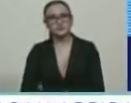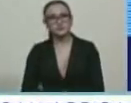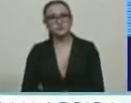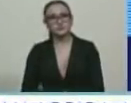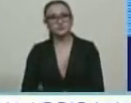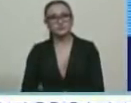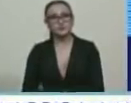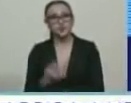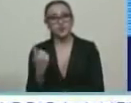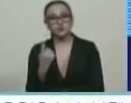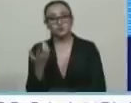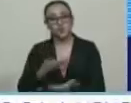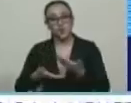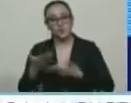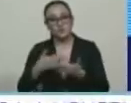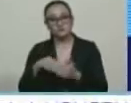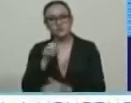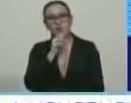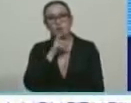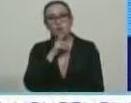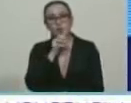no solamente en el comercio del oro,